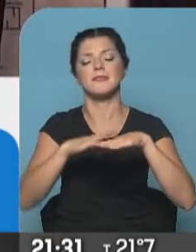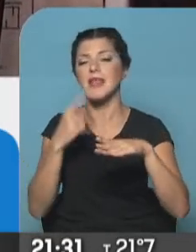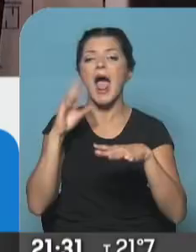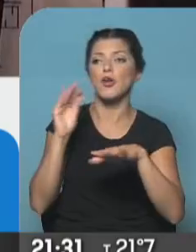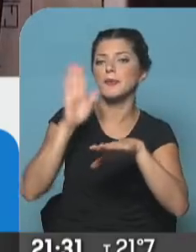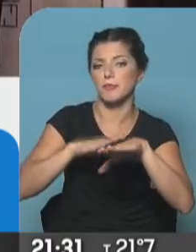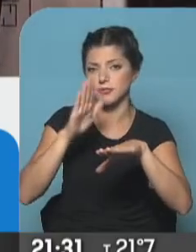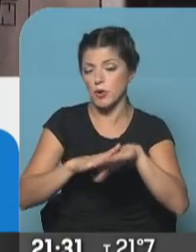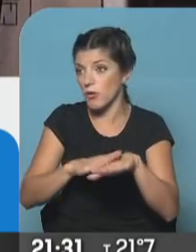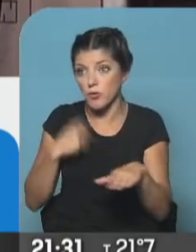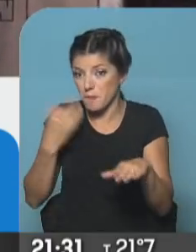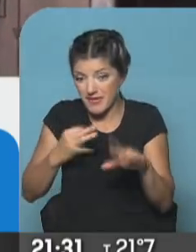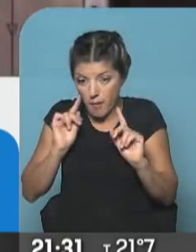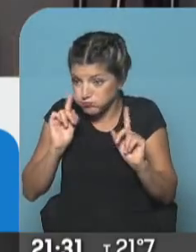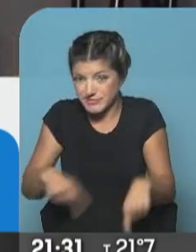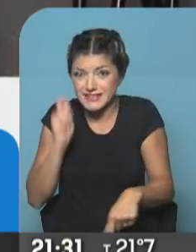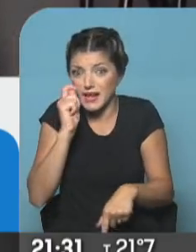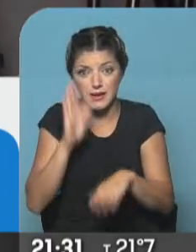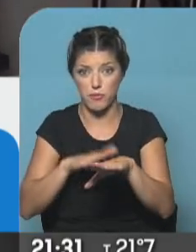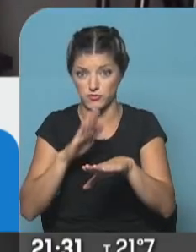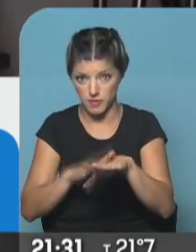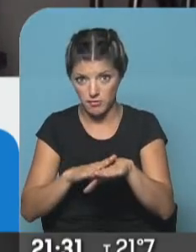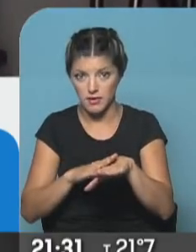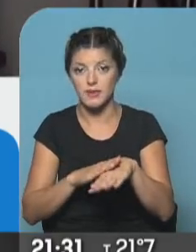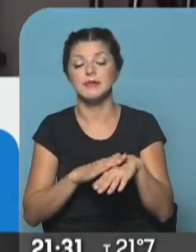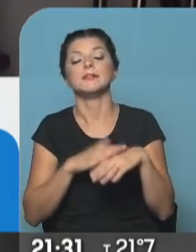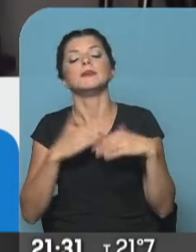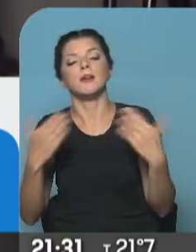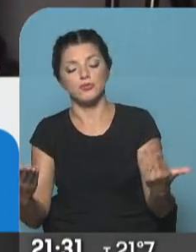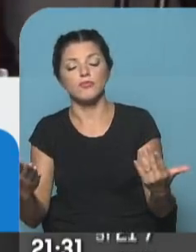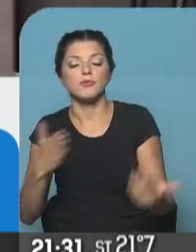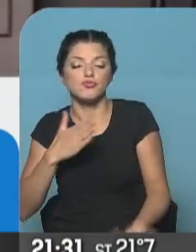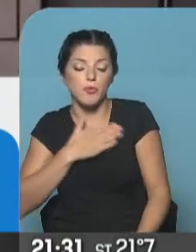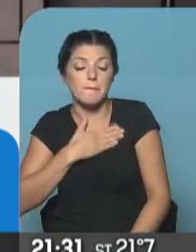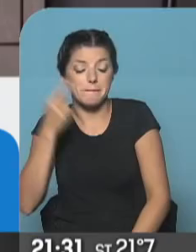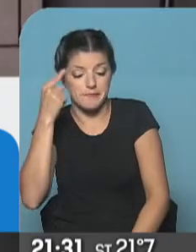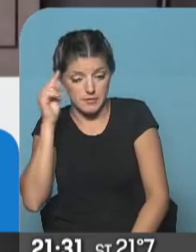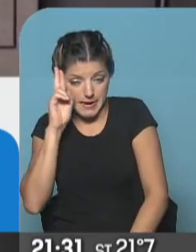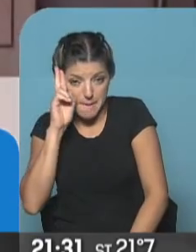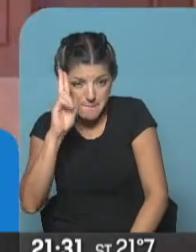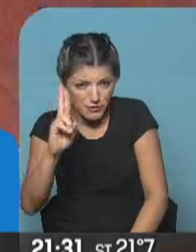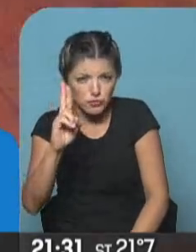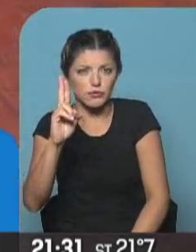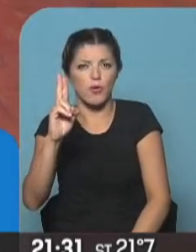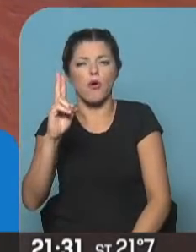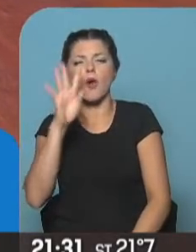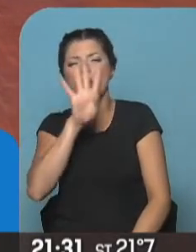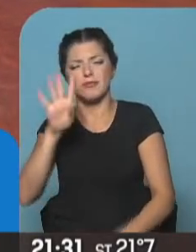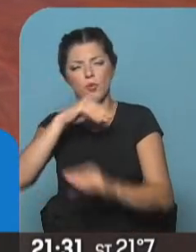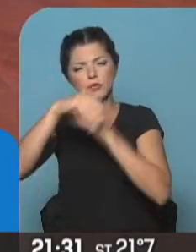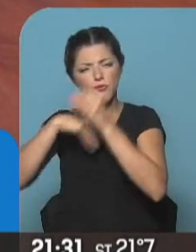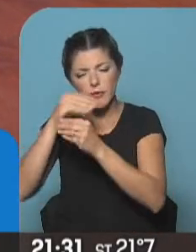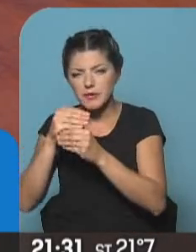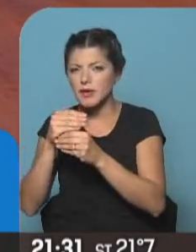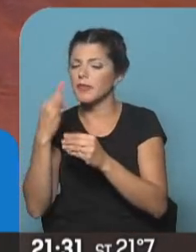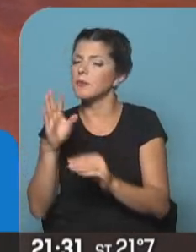de quiénes son los responsables. Creo que por respeto al dolor de los familiares de las víctimas, tenemos